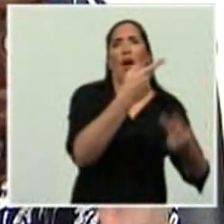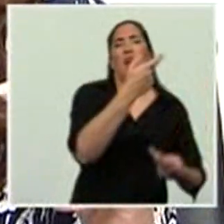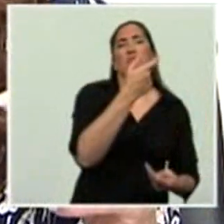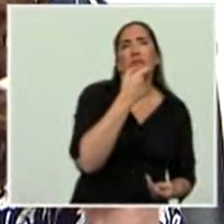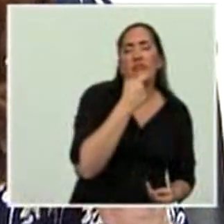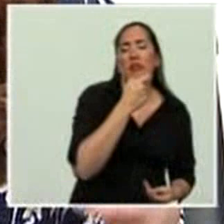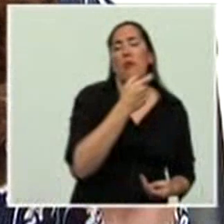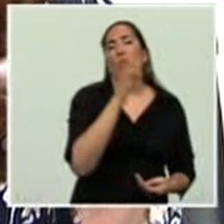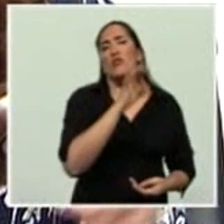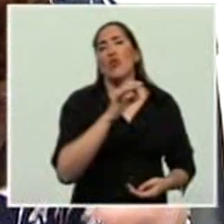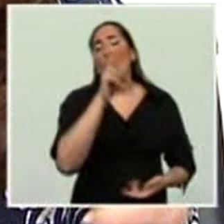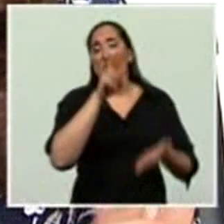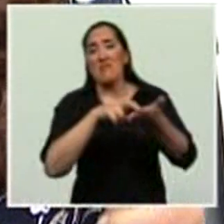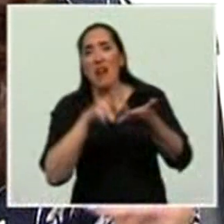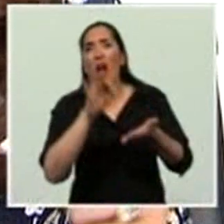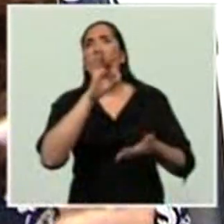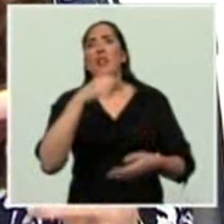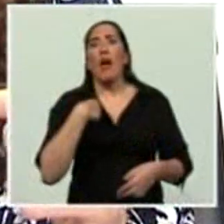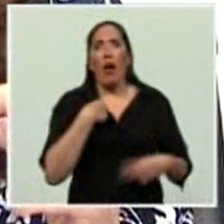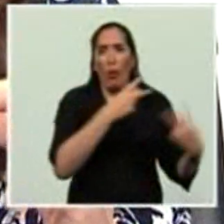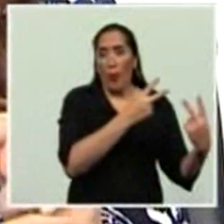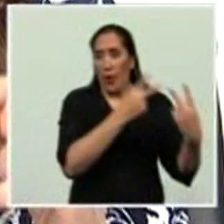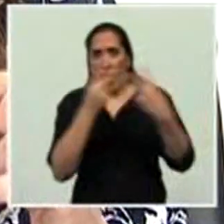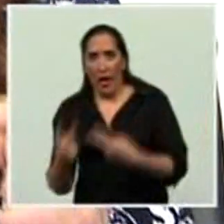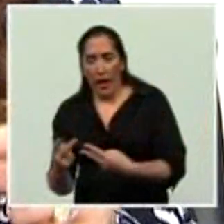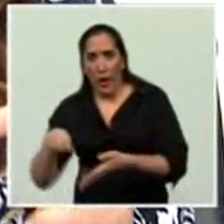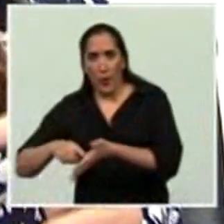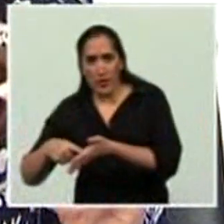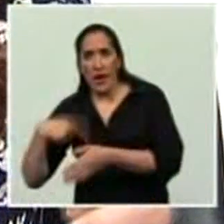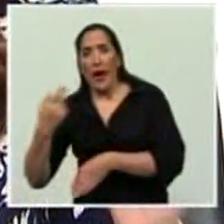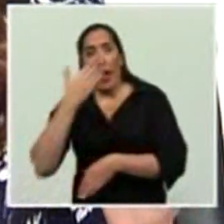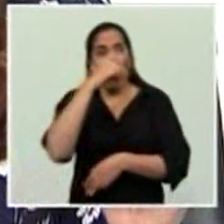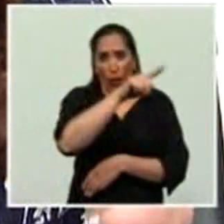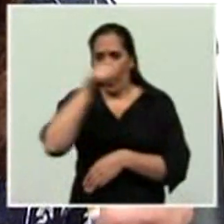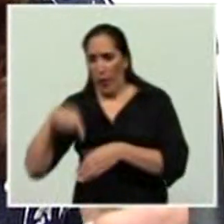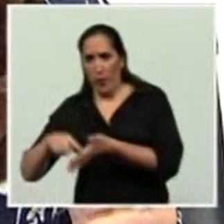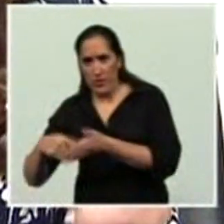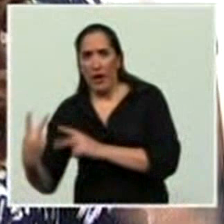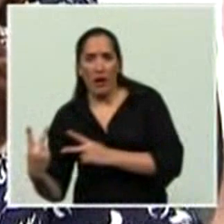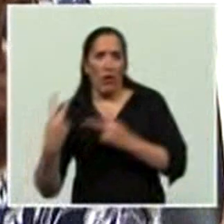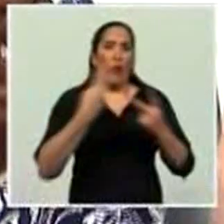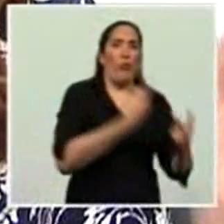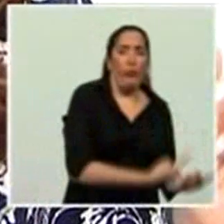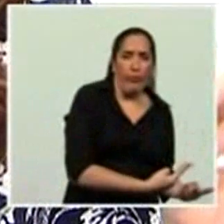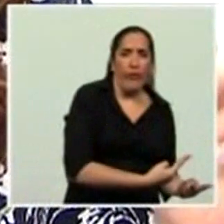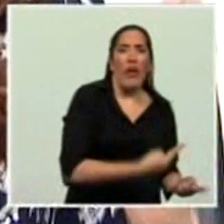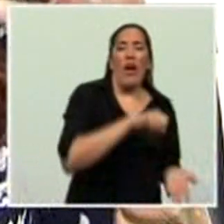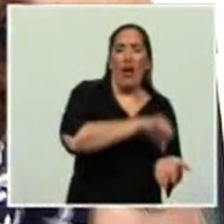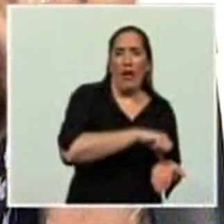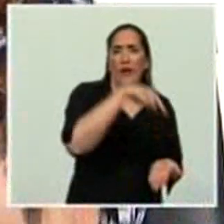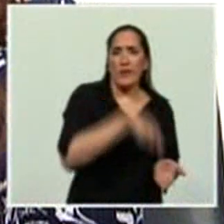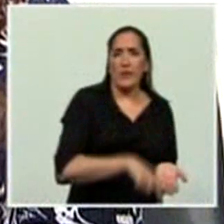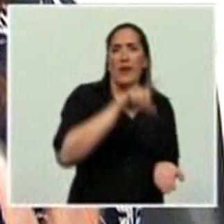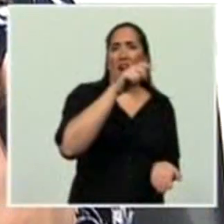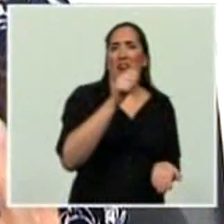quiere ir de Córdoba a calafati tenga que venir de Córdoba a Buenos Aires de Buenos Aires eh luego trasladarse a calafate